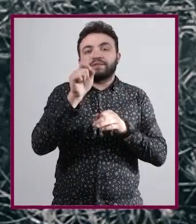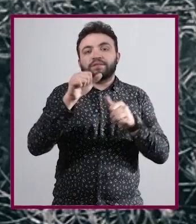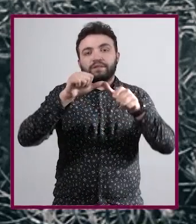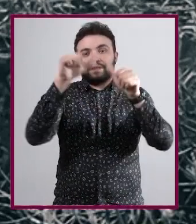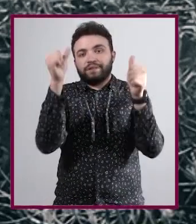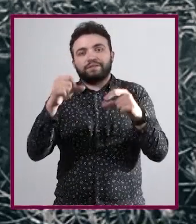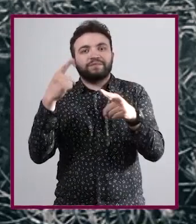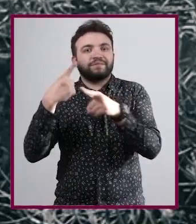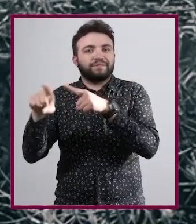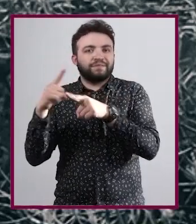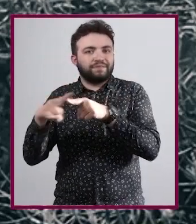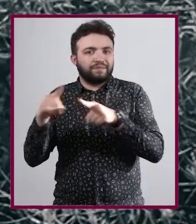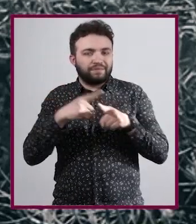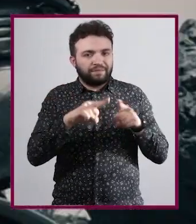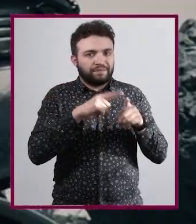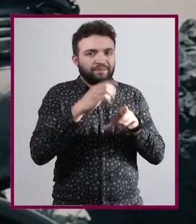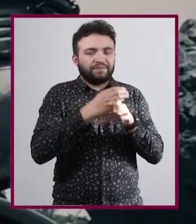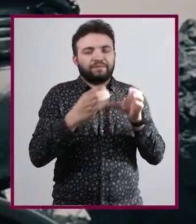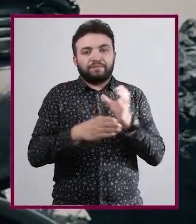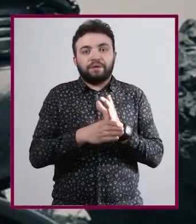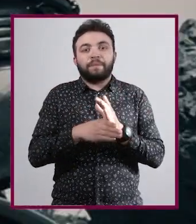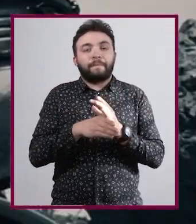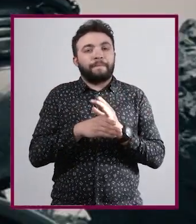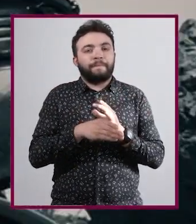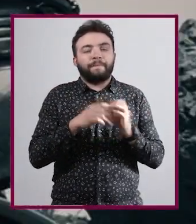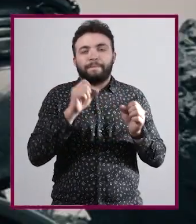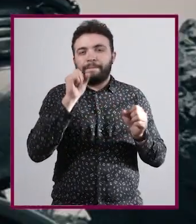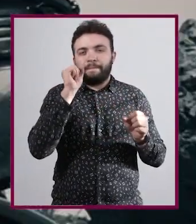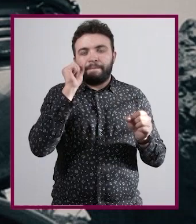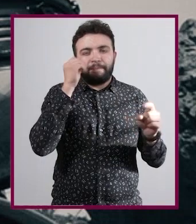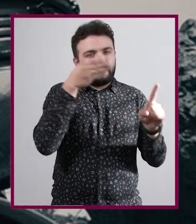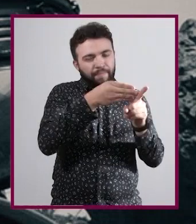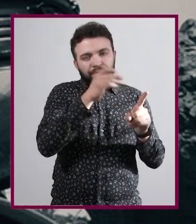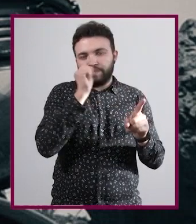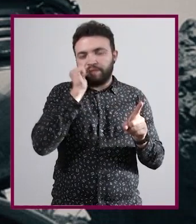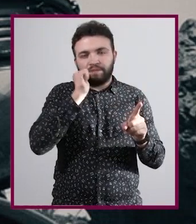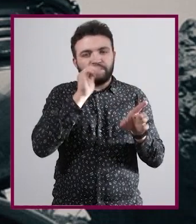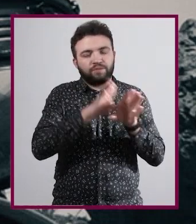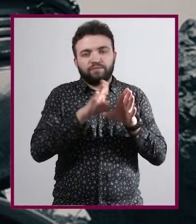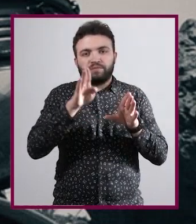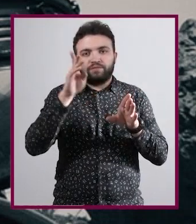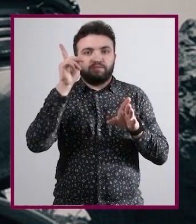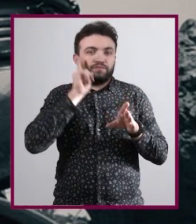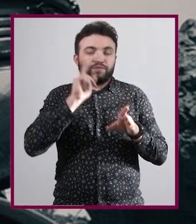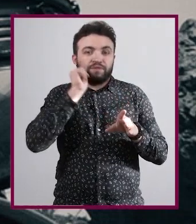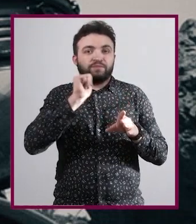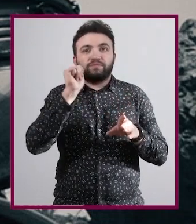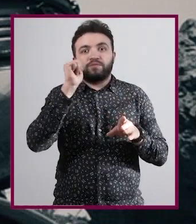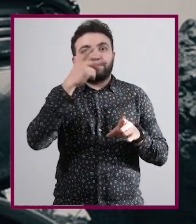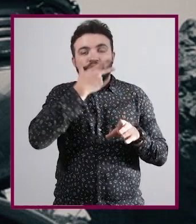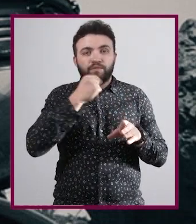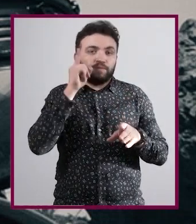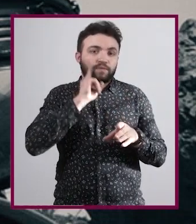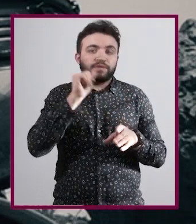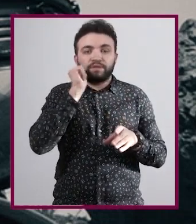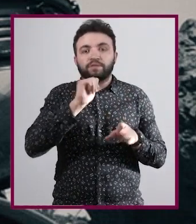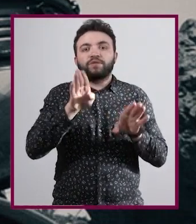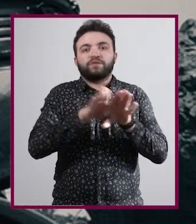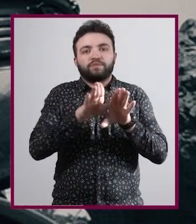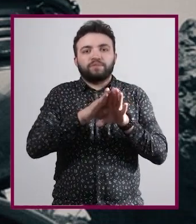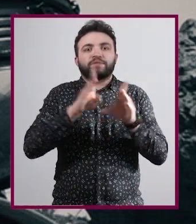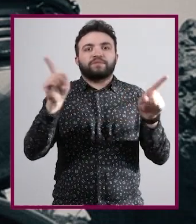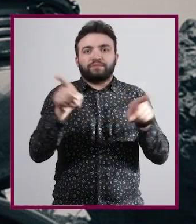disciplinas, principalmente con músicos. El año pasado, Naomi participó en la Bienal de Berlín con un proyecto titulado